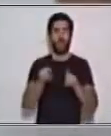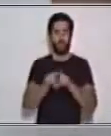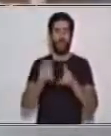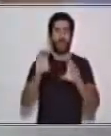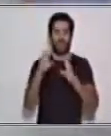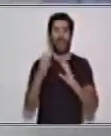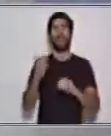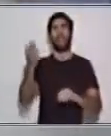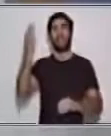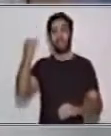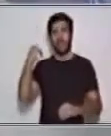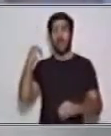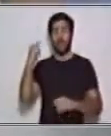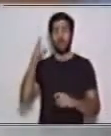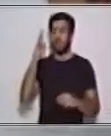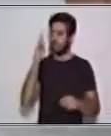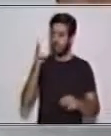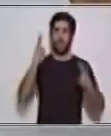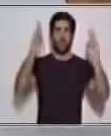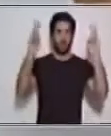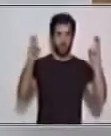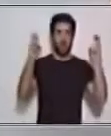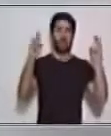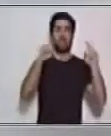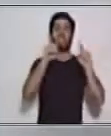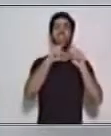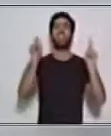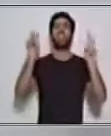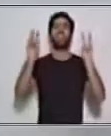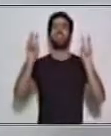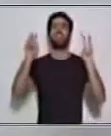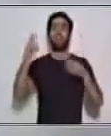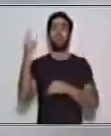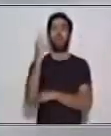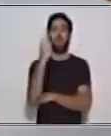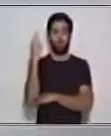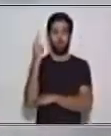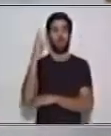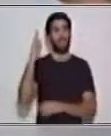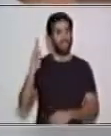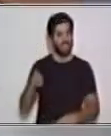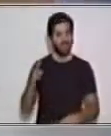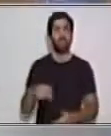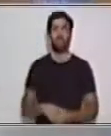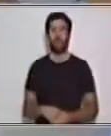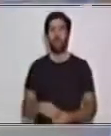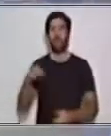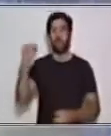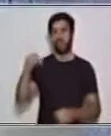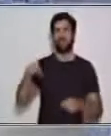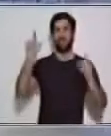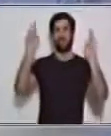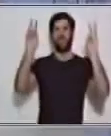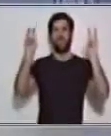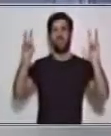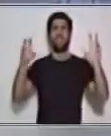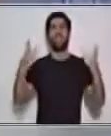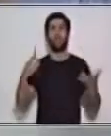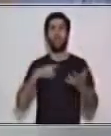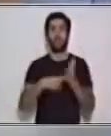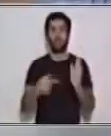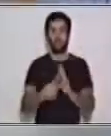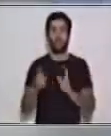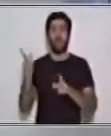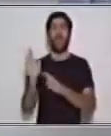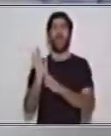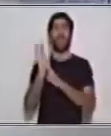importante colocarle un título a todas las gráficas. Y en este caso se trata de la